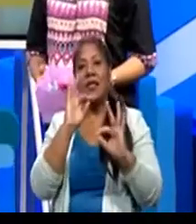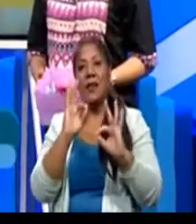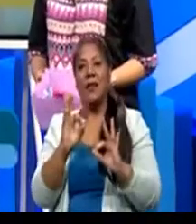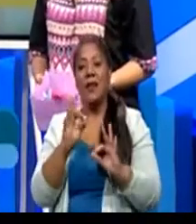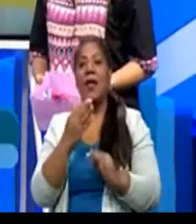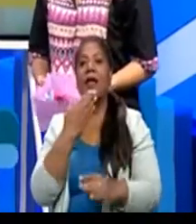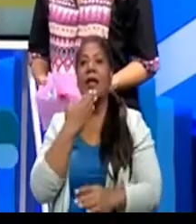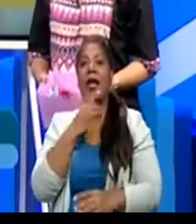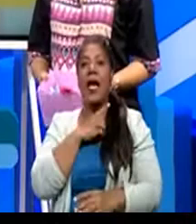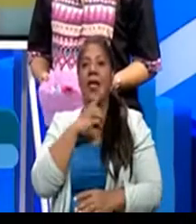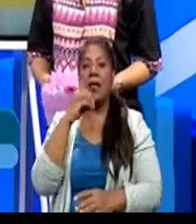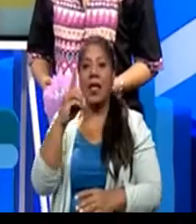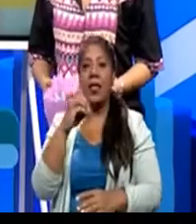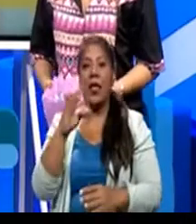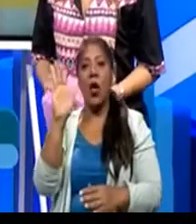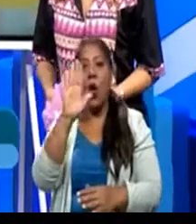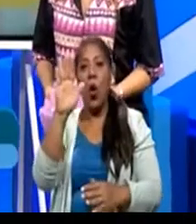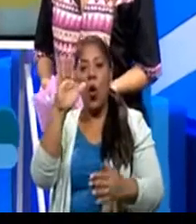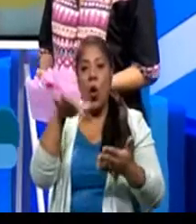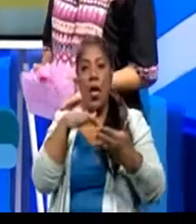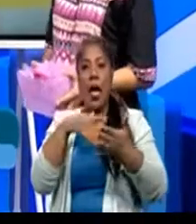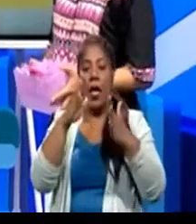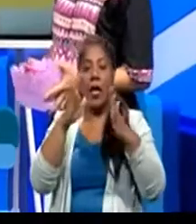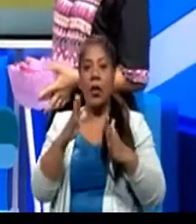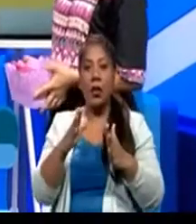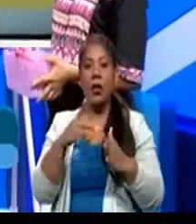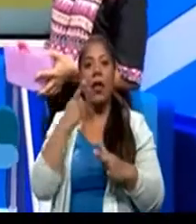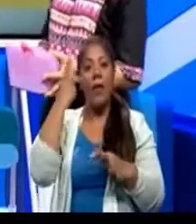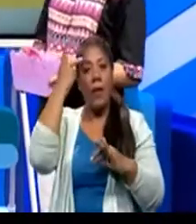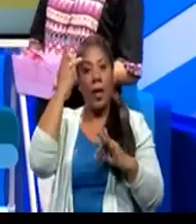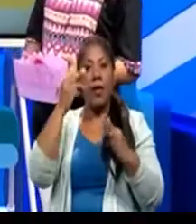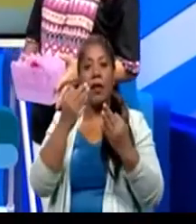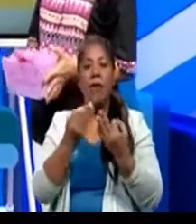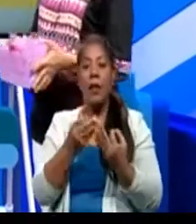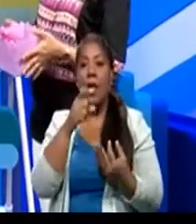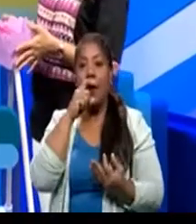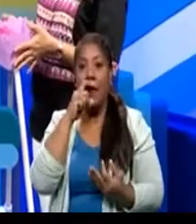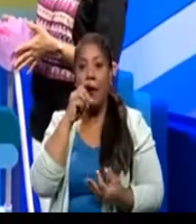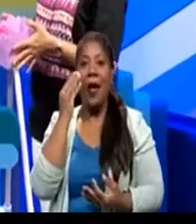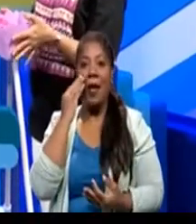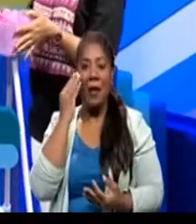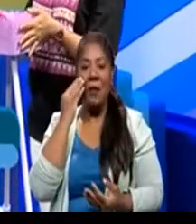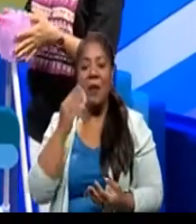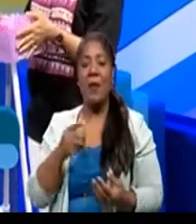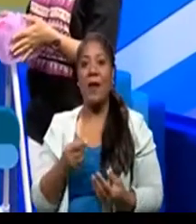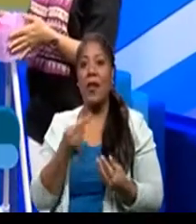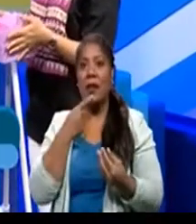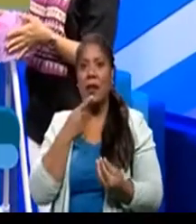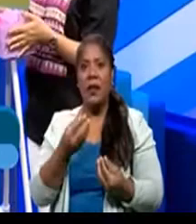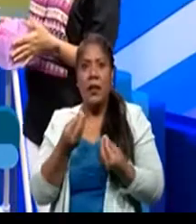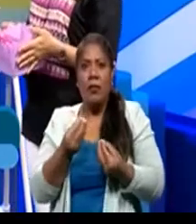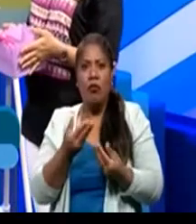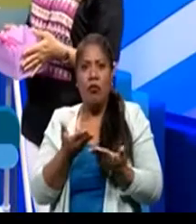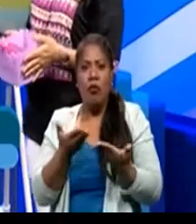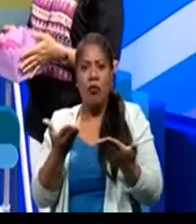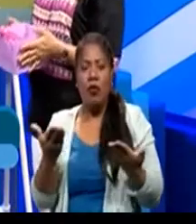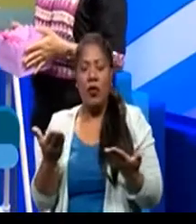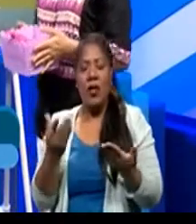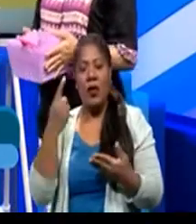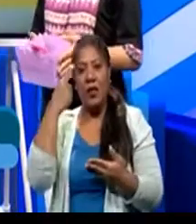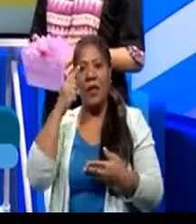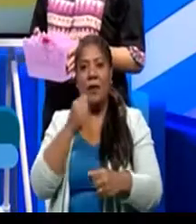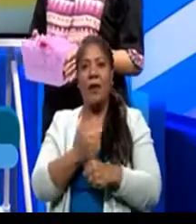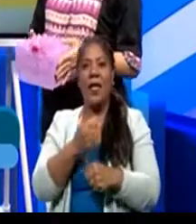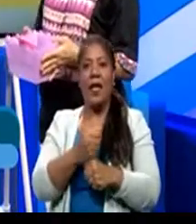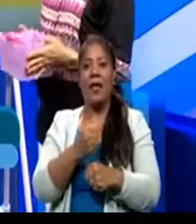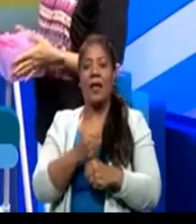Hola, estudiantes, padres de familia, madre, familia en general. Bueno, aquí vengo, pues. Cargada de muchas cositas, sí, para trabajar, me